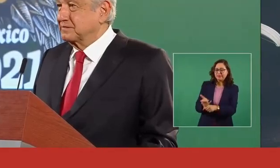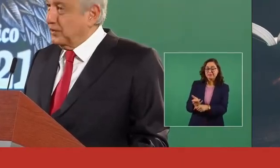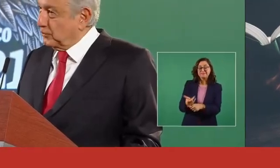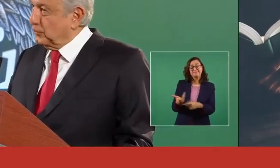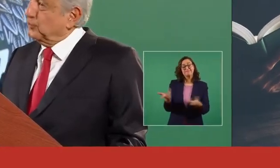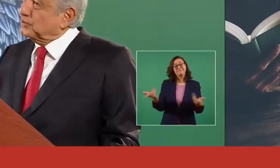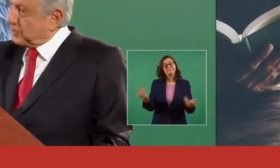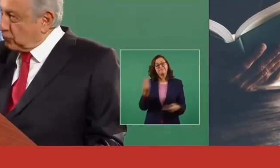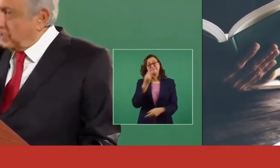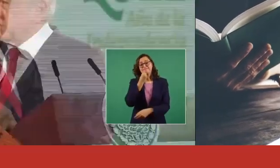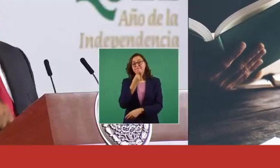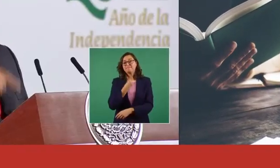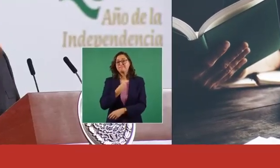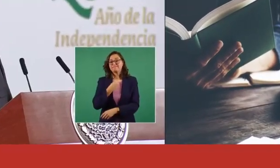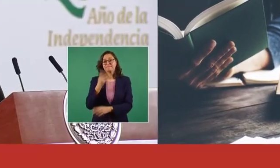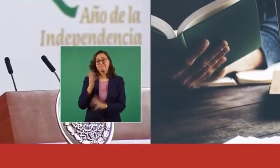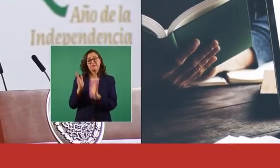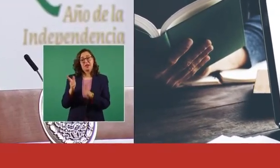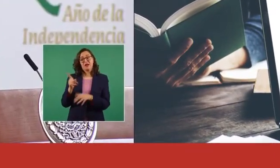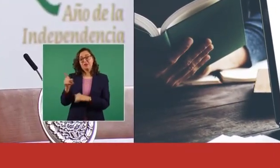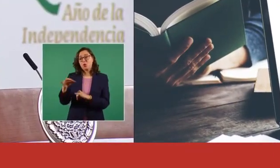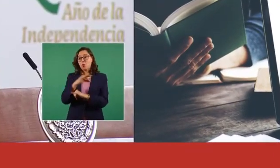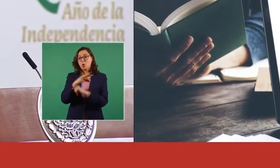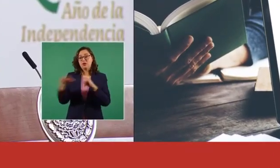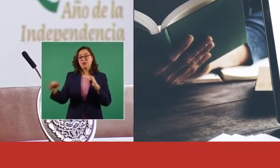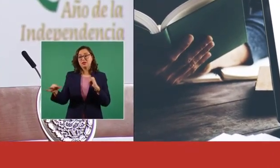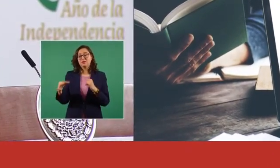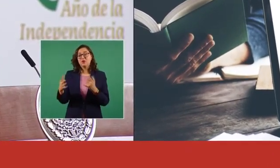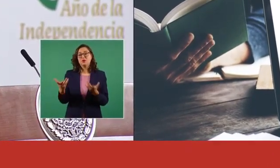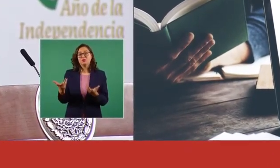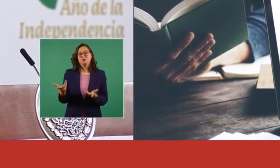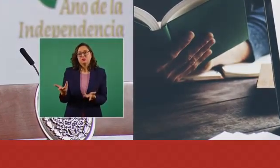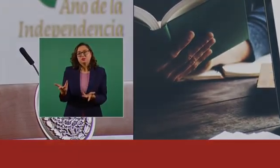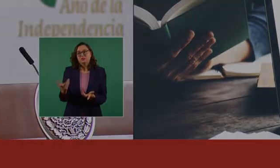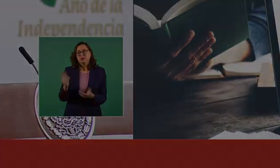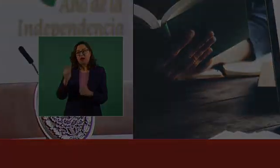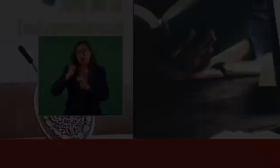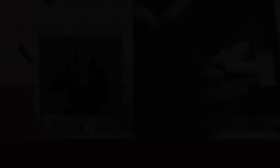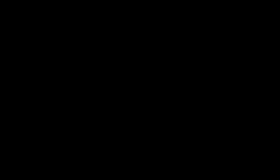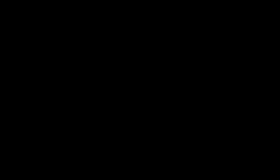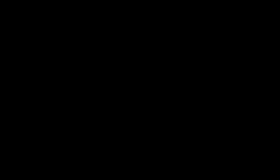atento a toda la información de este regreso a clases en digitalnewsqr.com.